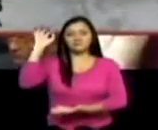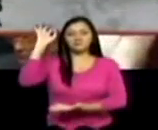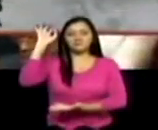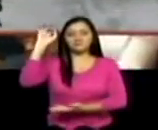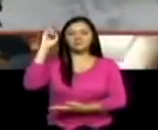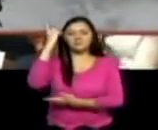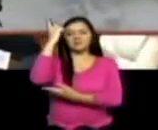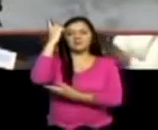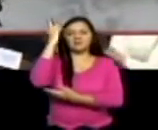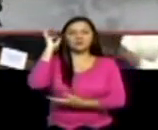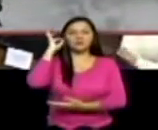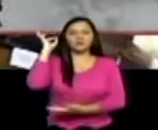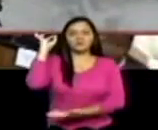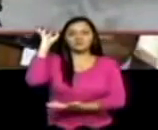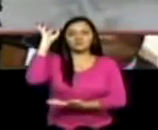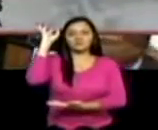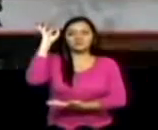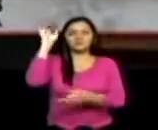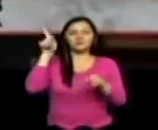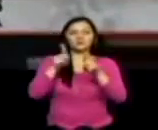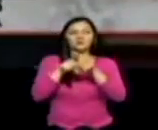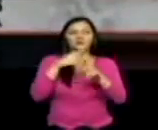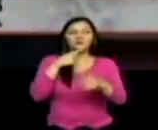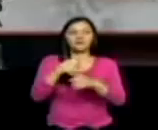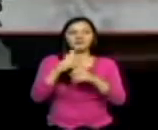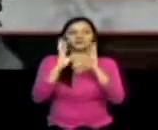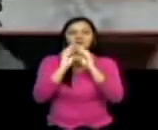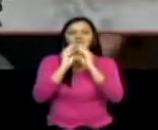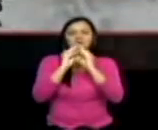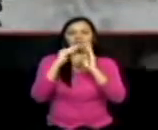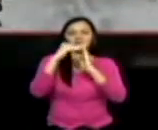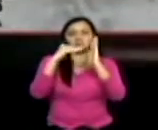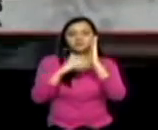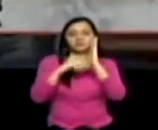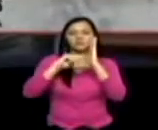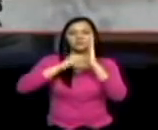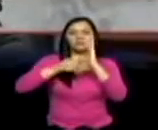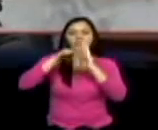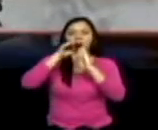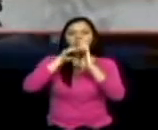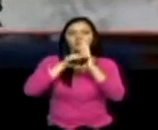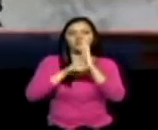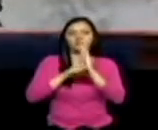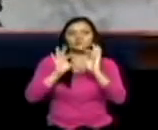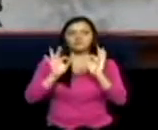nuestro país, como dicta el protocolo.